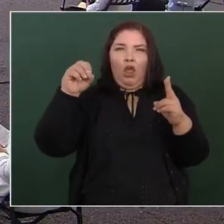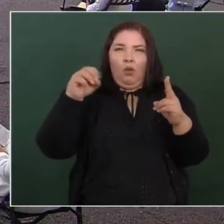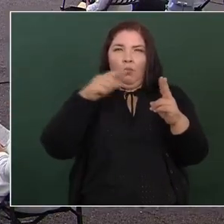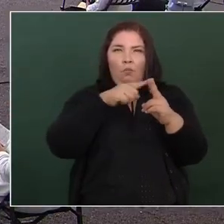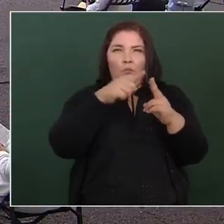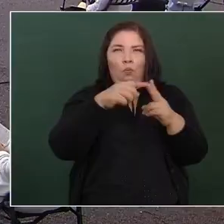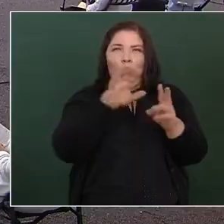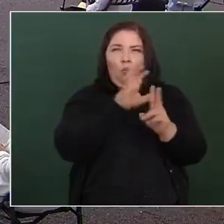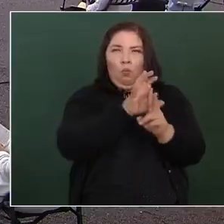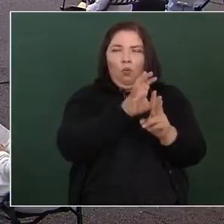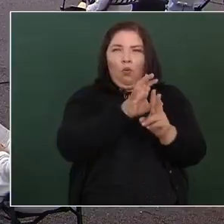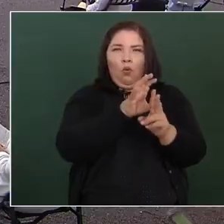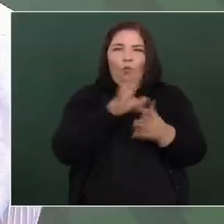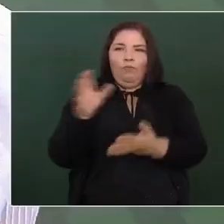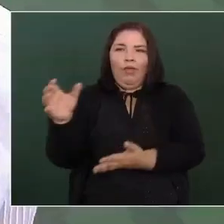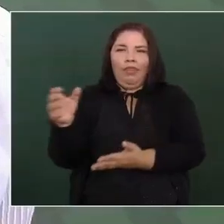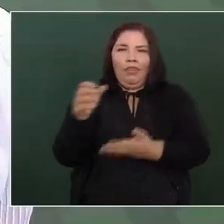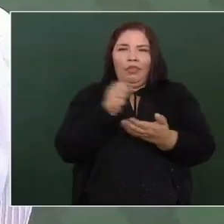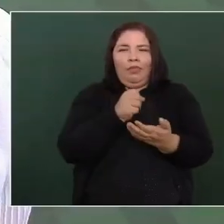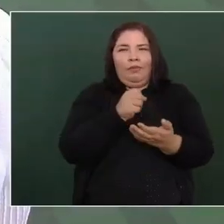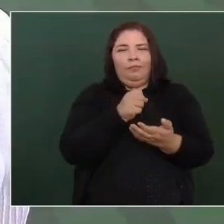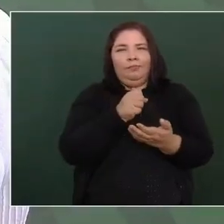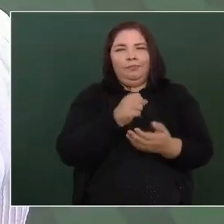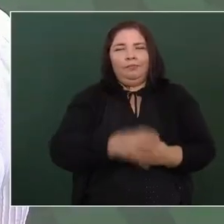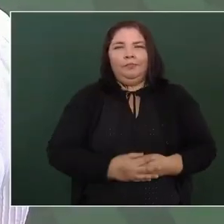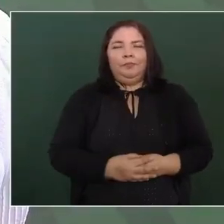los fideicomisos.